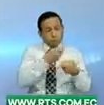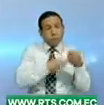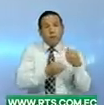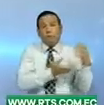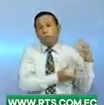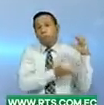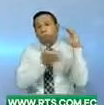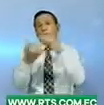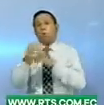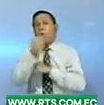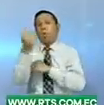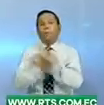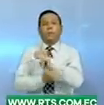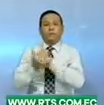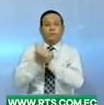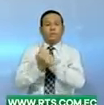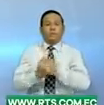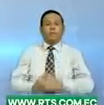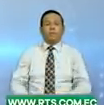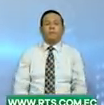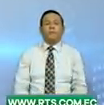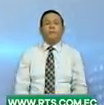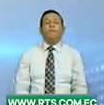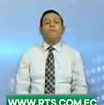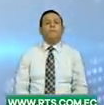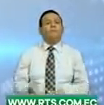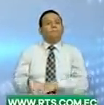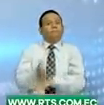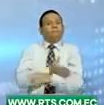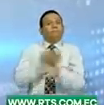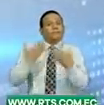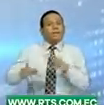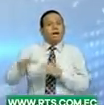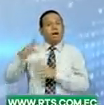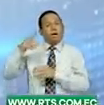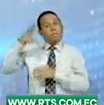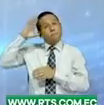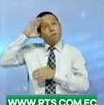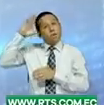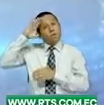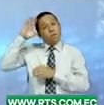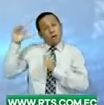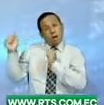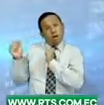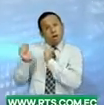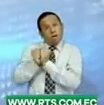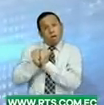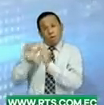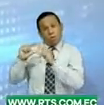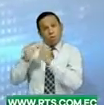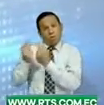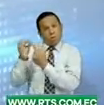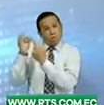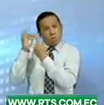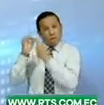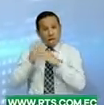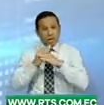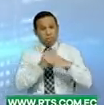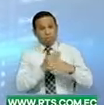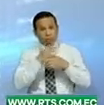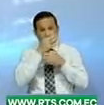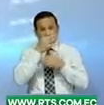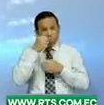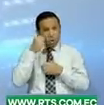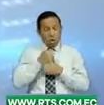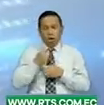a todo fue parte de una tarea ejecutada por la unidad de investigación antinarcóticos llegaron